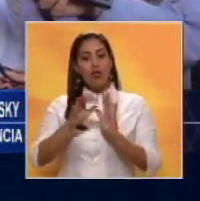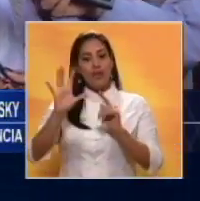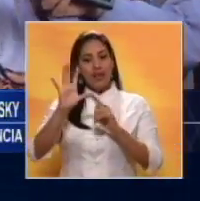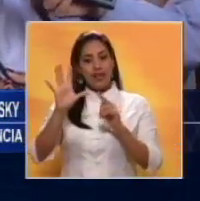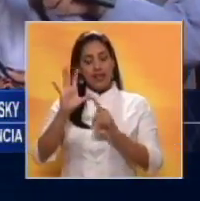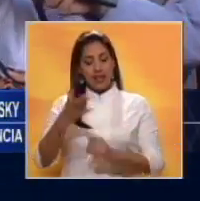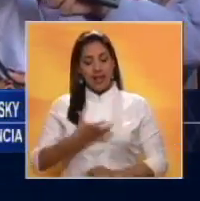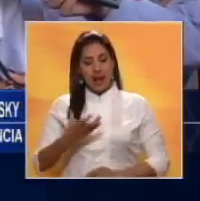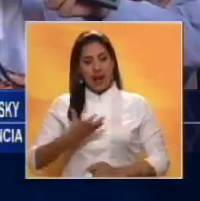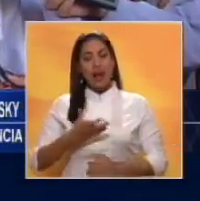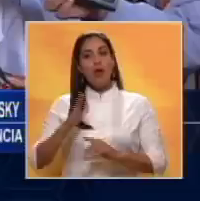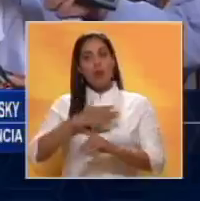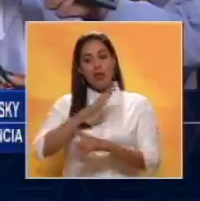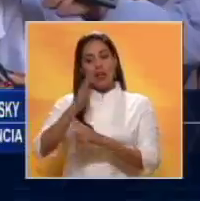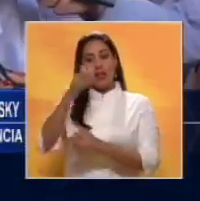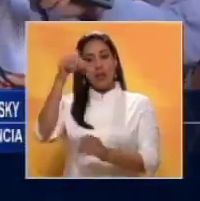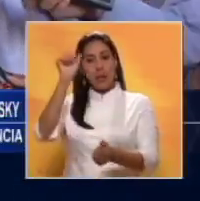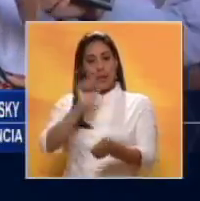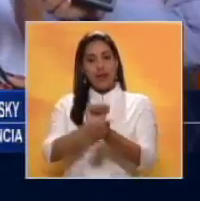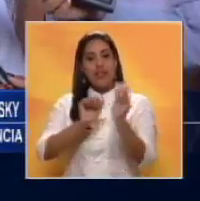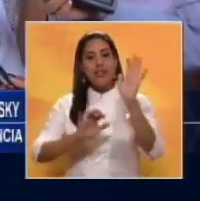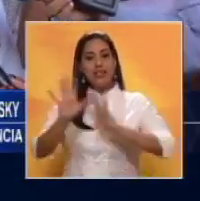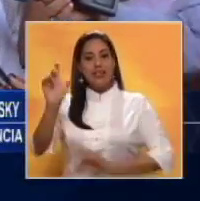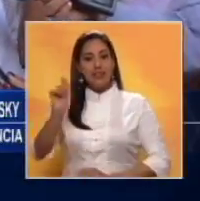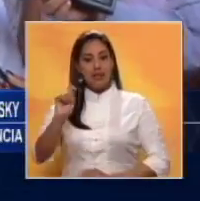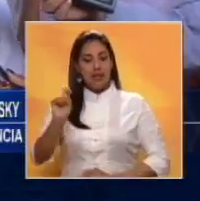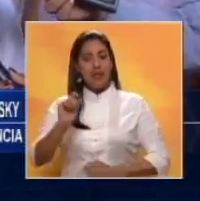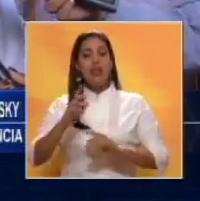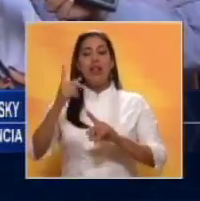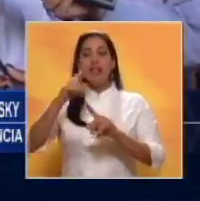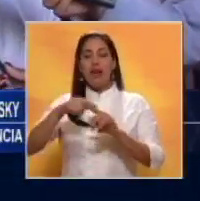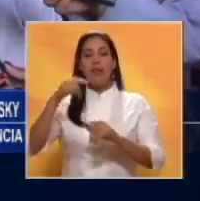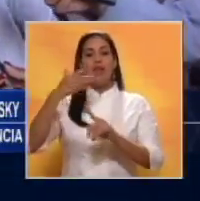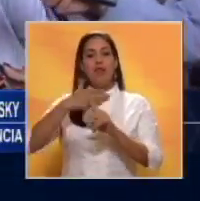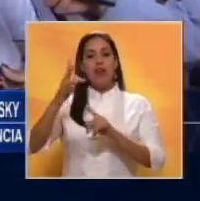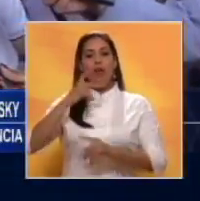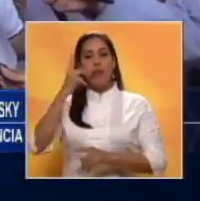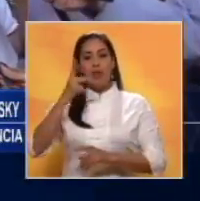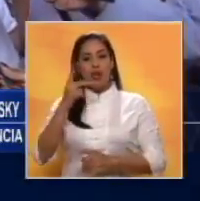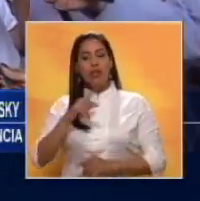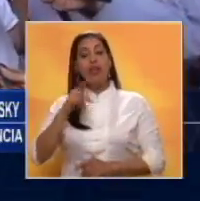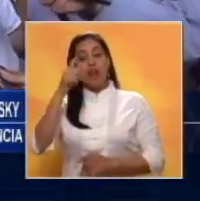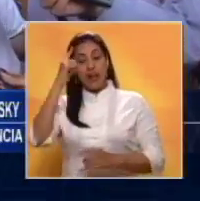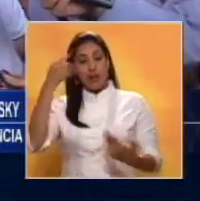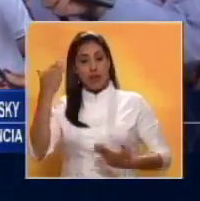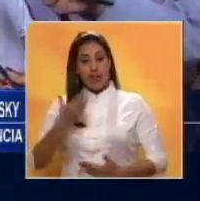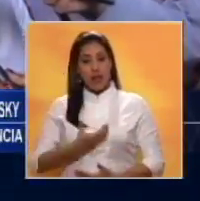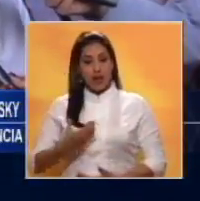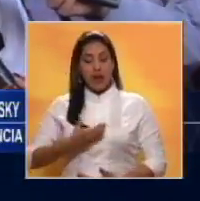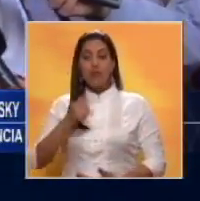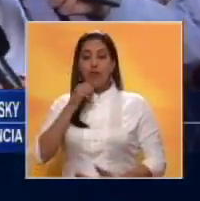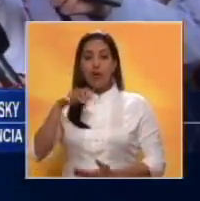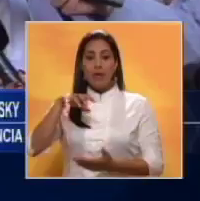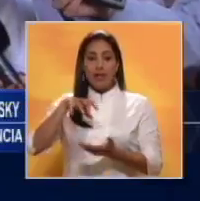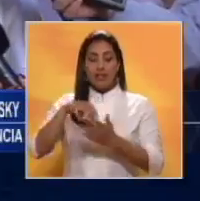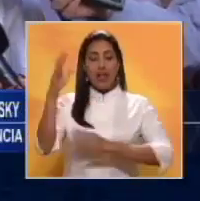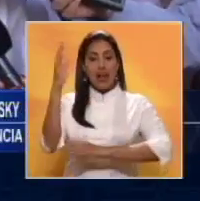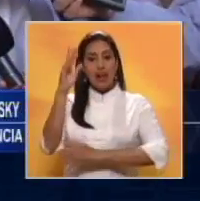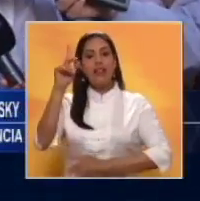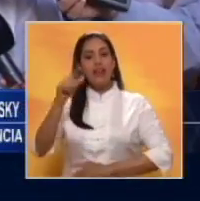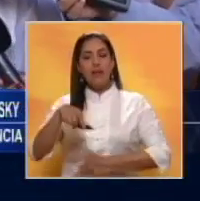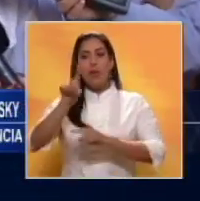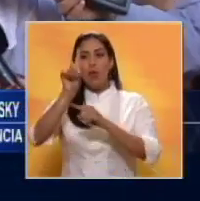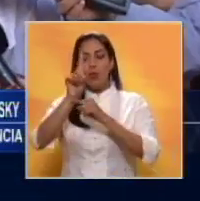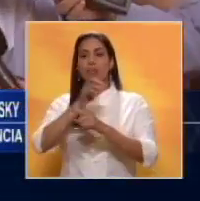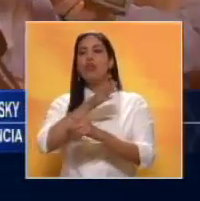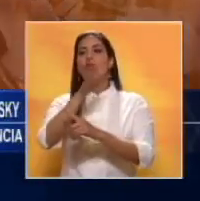quinto alcalde en ser condenado a 15 meses de prisión e inhabilitación política. Recordemos que el alcalde de Palavecino del estado Lara ha sido el